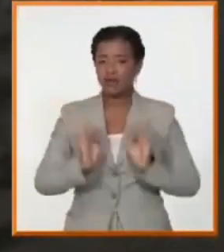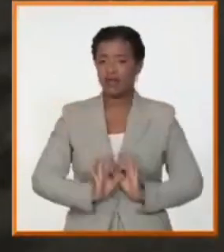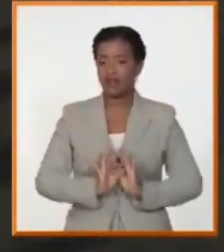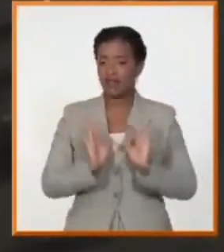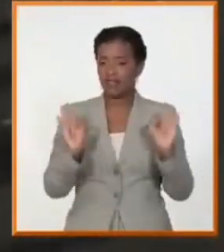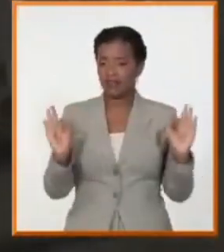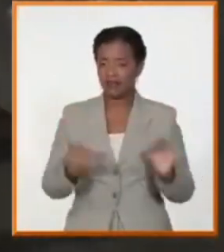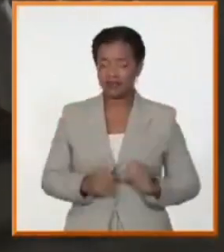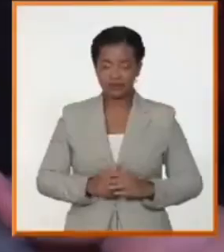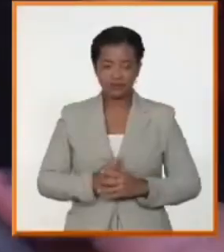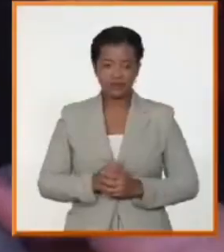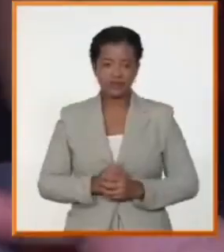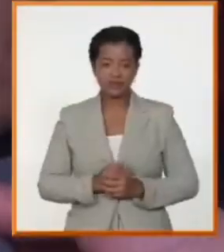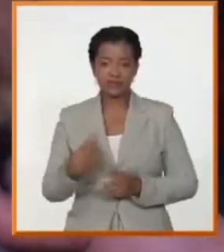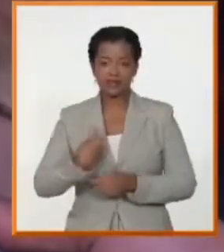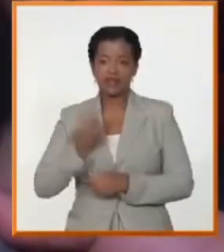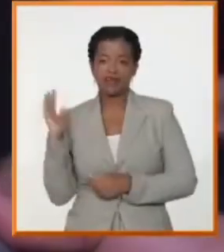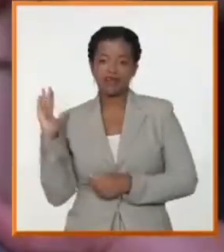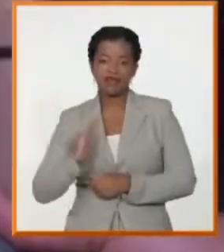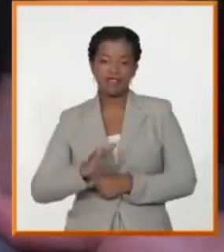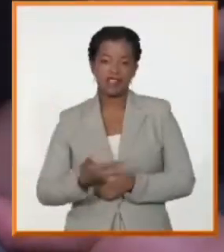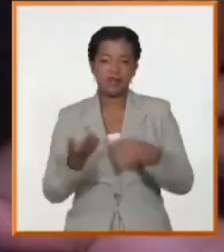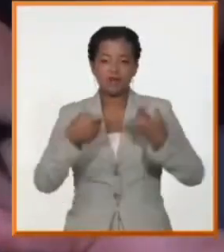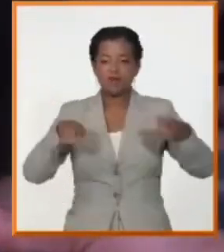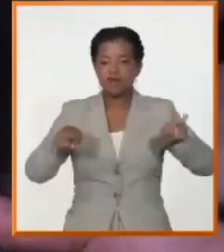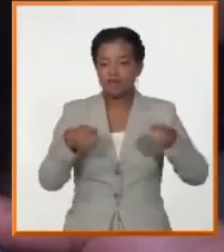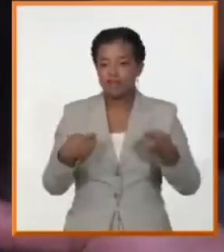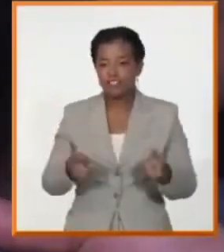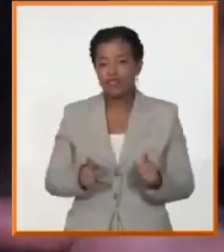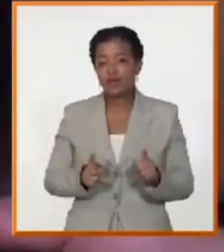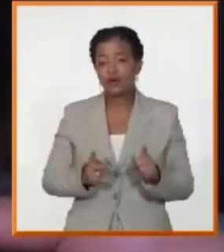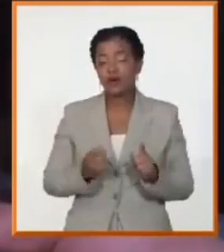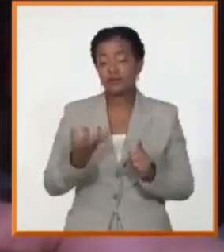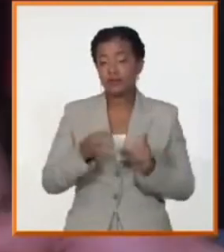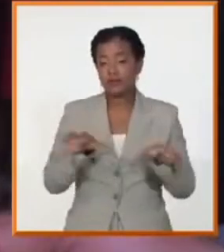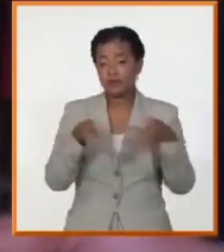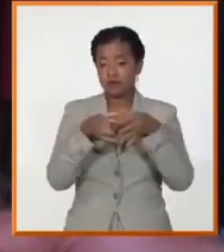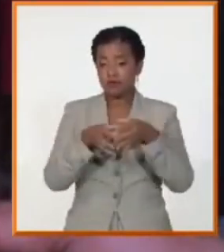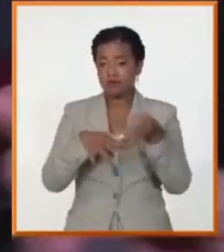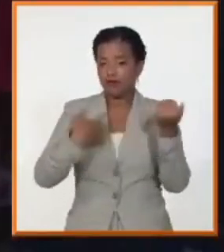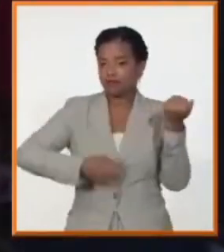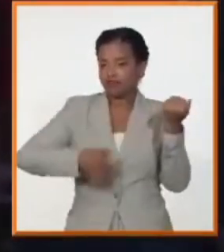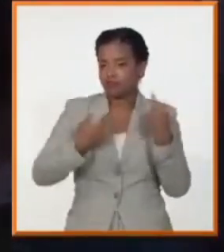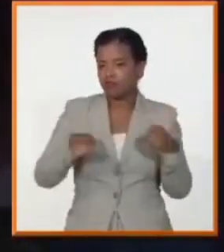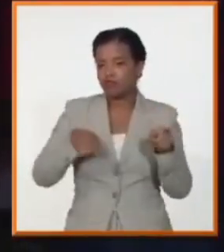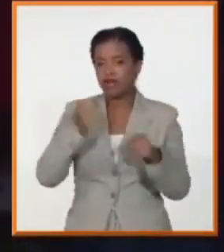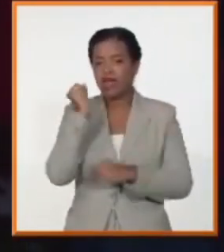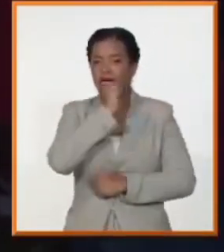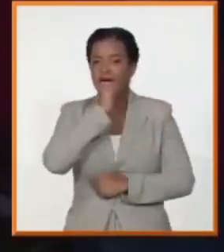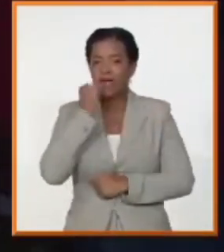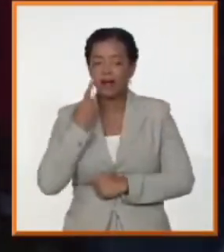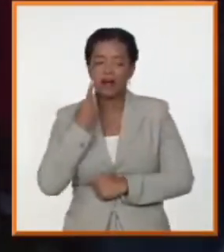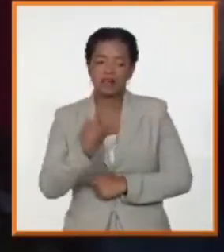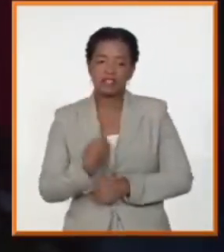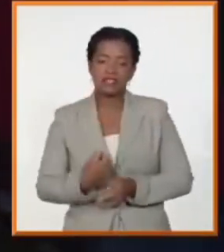requerida. Venimos a ver a los cantantes J. Barrio, Aldo Iris, Buenafé, que es icónico para los jóvenes cubanos. Vinimos a verlo. ¿Y qué te parecen las ofertas que